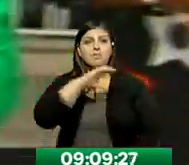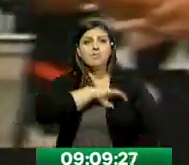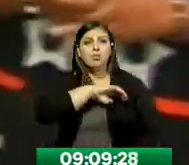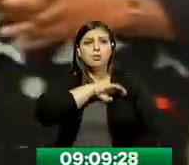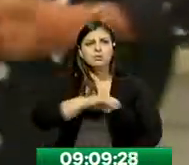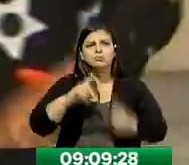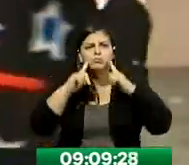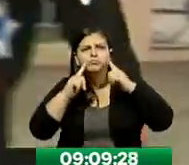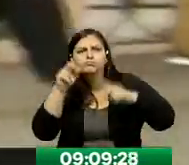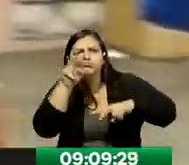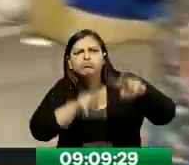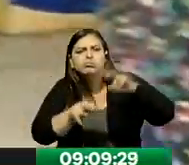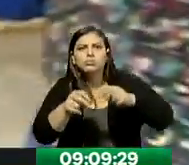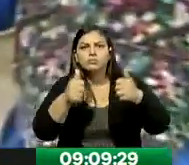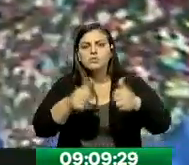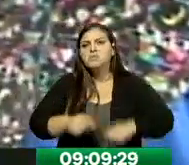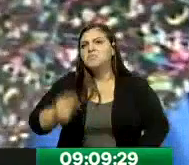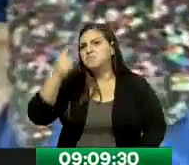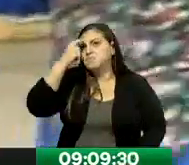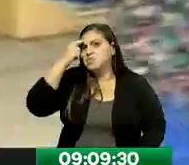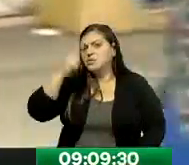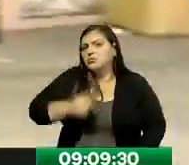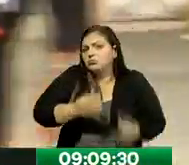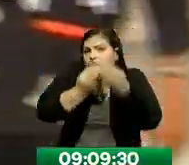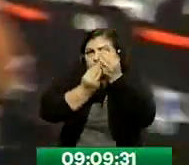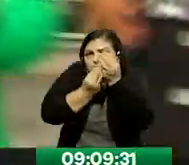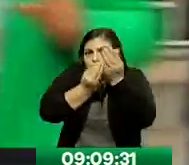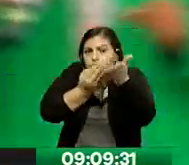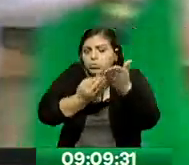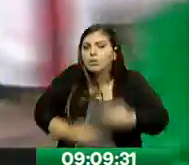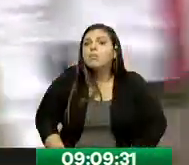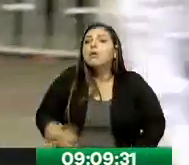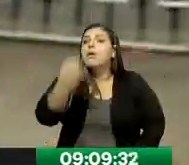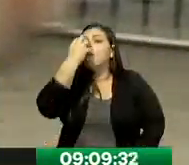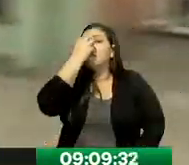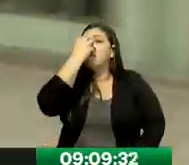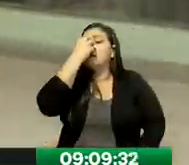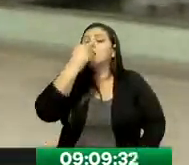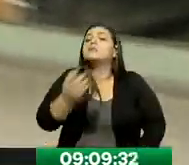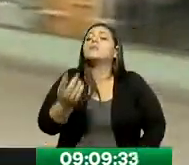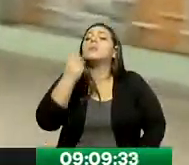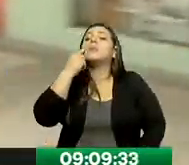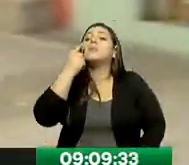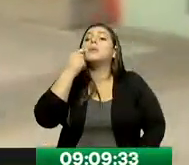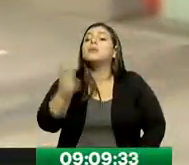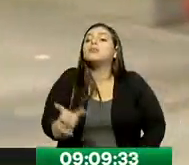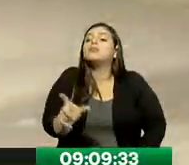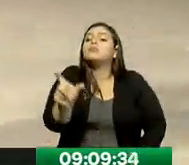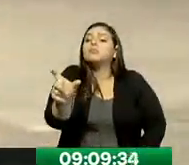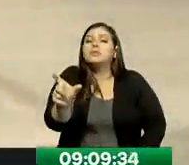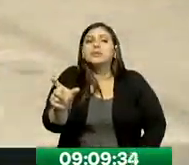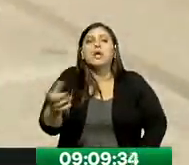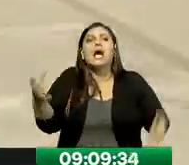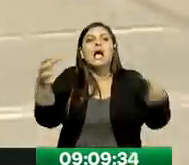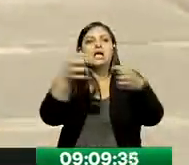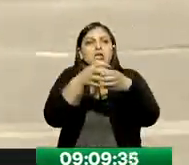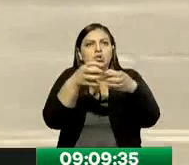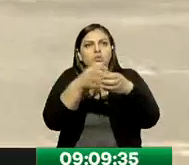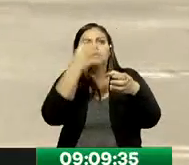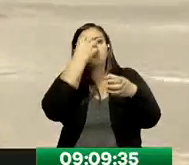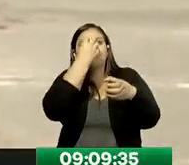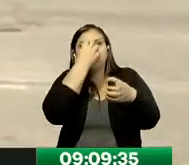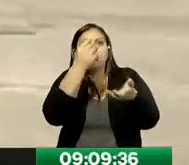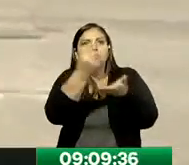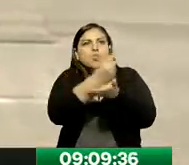vea un payaso, pedirle la respectiva credencial que dice Asociación de Payasos de la Policía del Guaya, y bueno, me siento contento porque están combatiendo